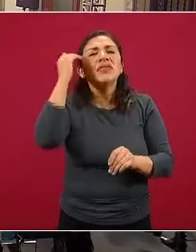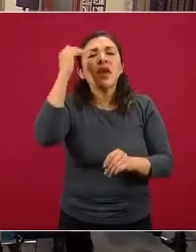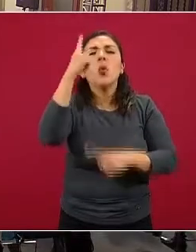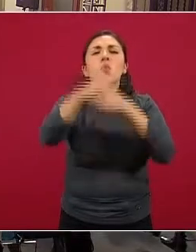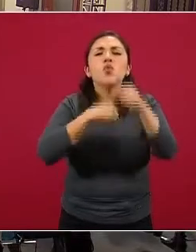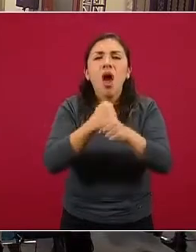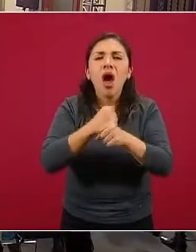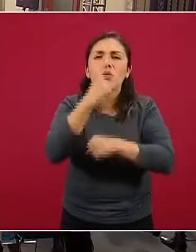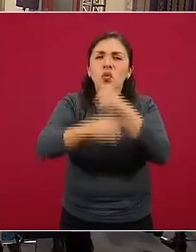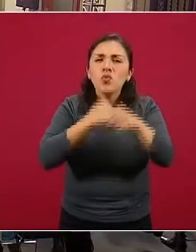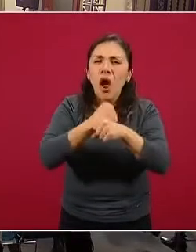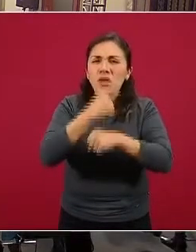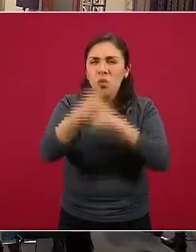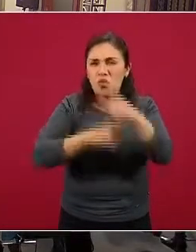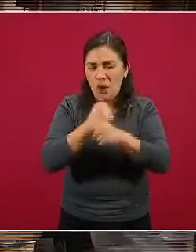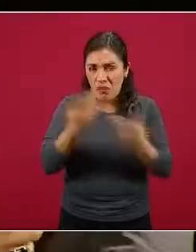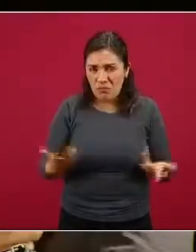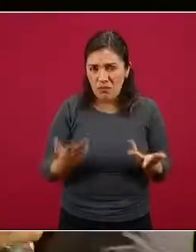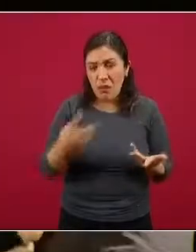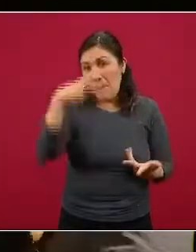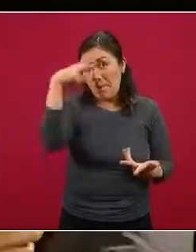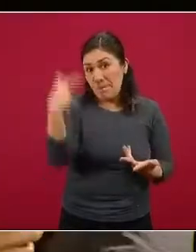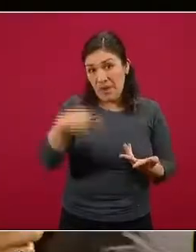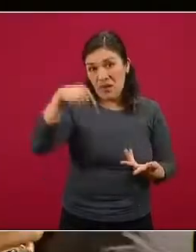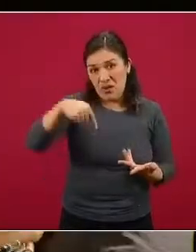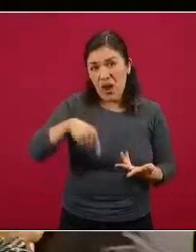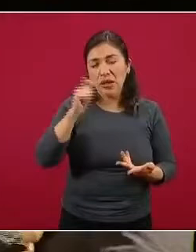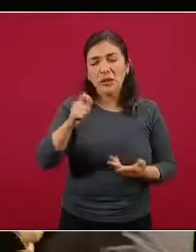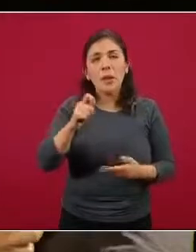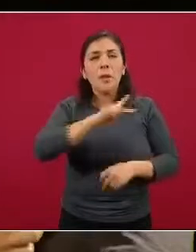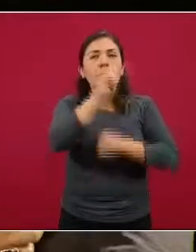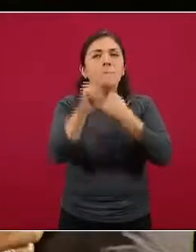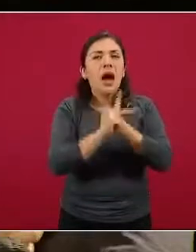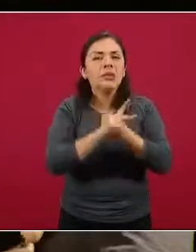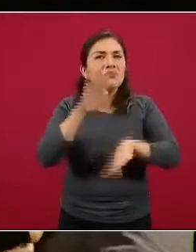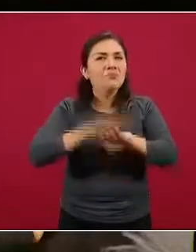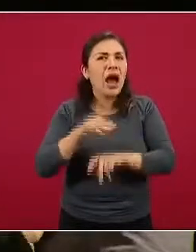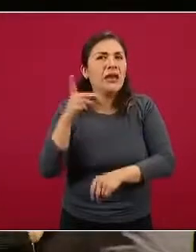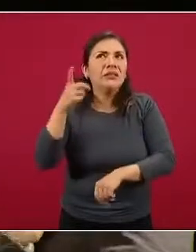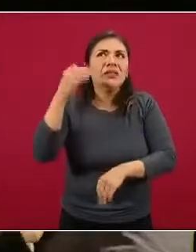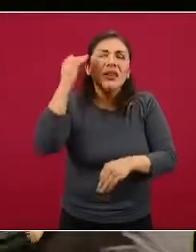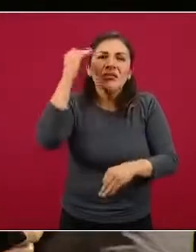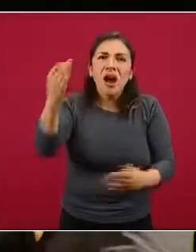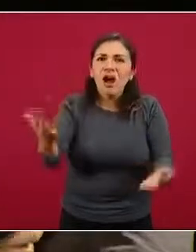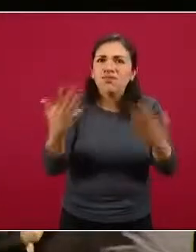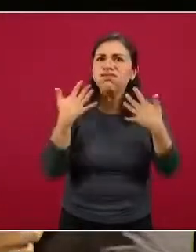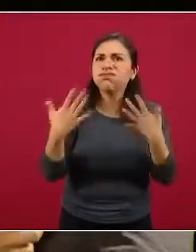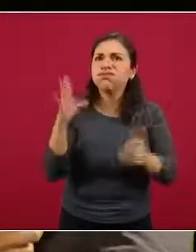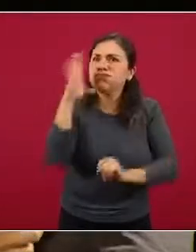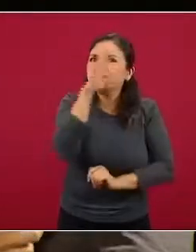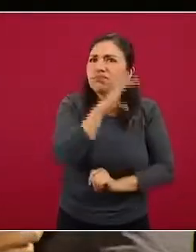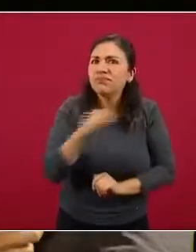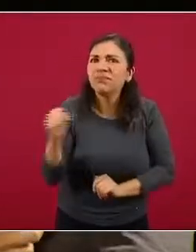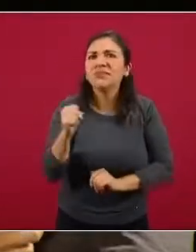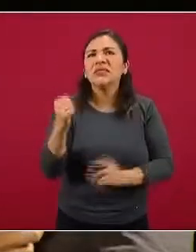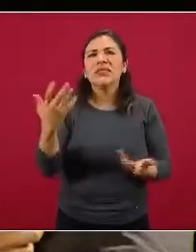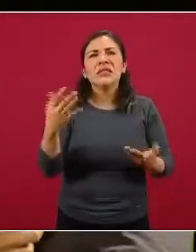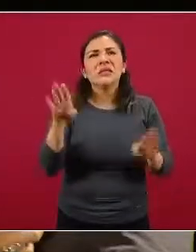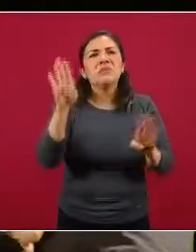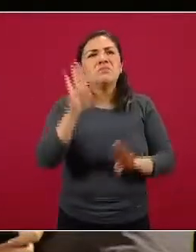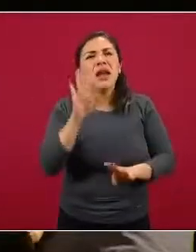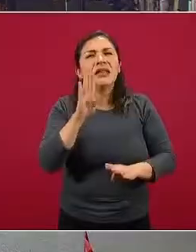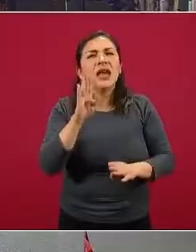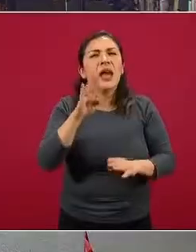caso, México, porque somos un país semidesértico, caluroso, con un clima, pues sí, llamémosle medio